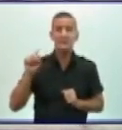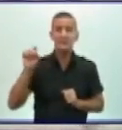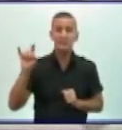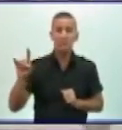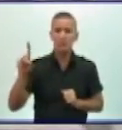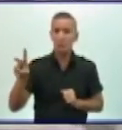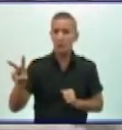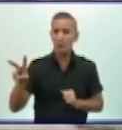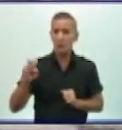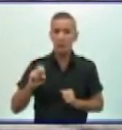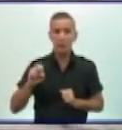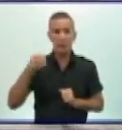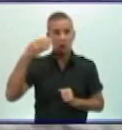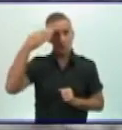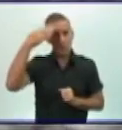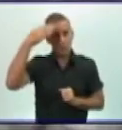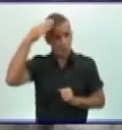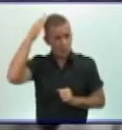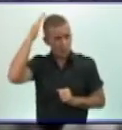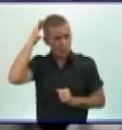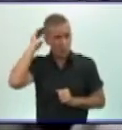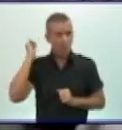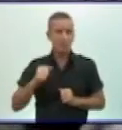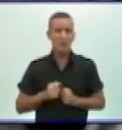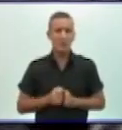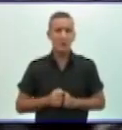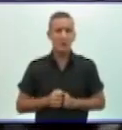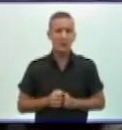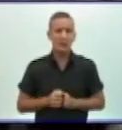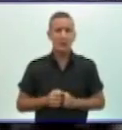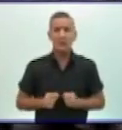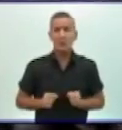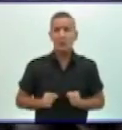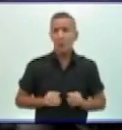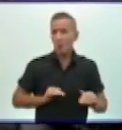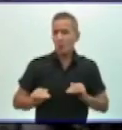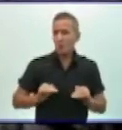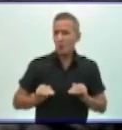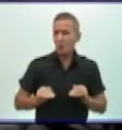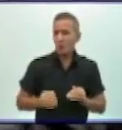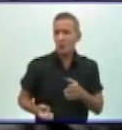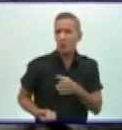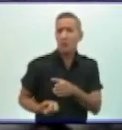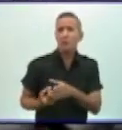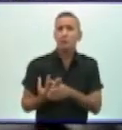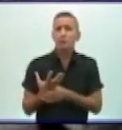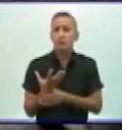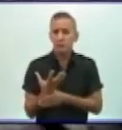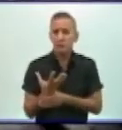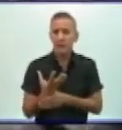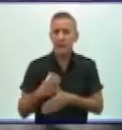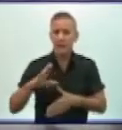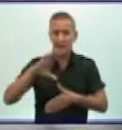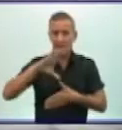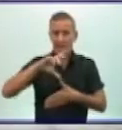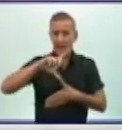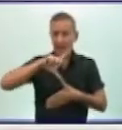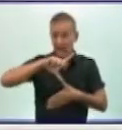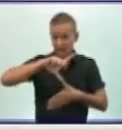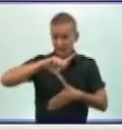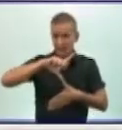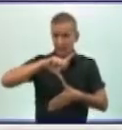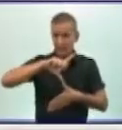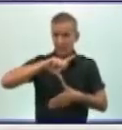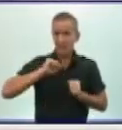Antonio Mella es el líder en la Universidad de La Habana de la Reforma Universitaria, un movimiento que ya venía surgiendo en América Latina. ¿Qué fue la